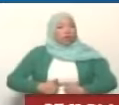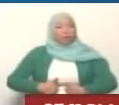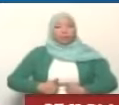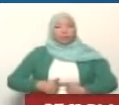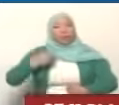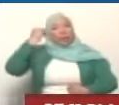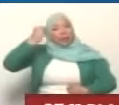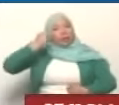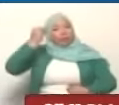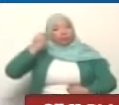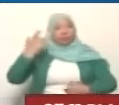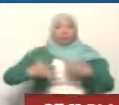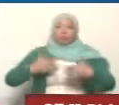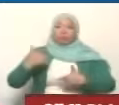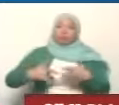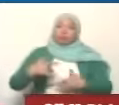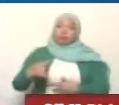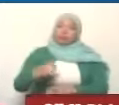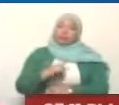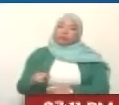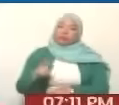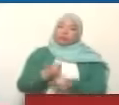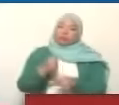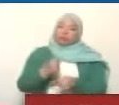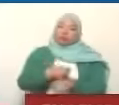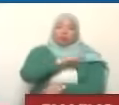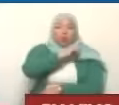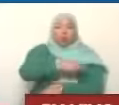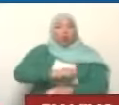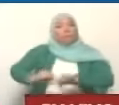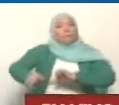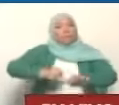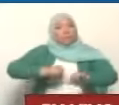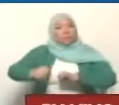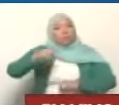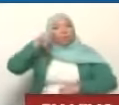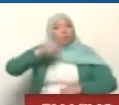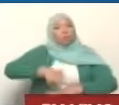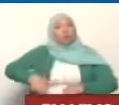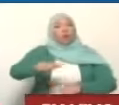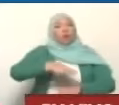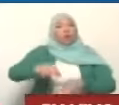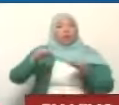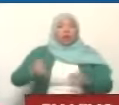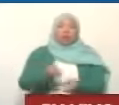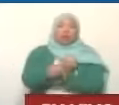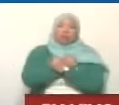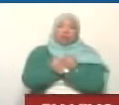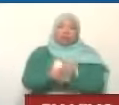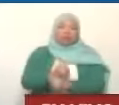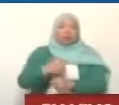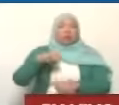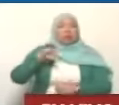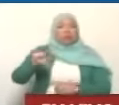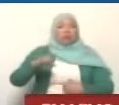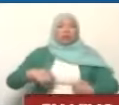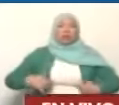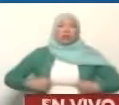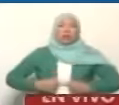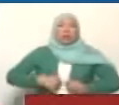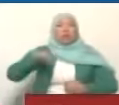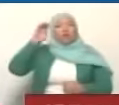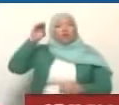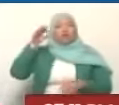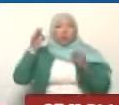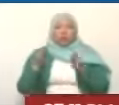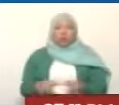pensamiento, ni de acción. Y que la fuerza que nos mueva siempre como pueblo sea la fuerza del amor a la patria, al futuro, a la